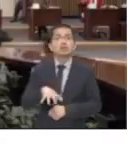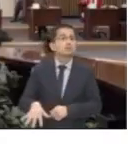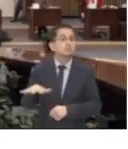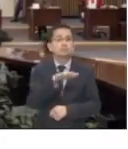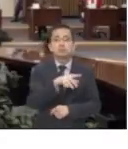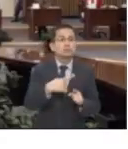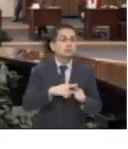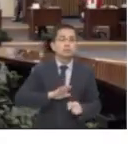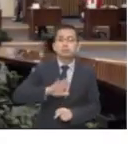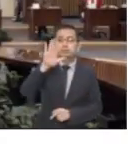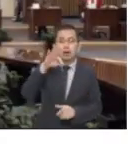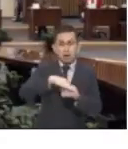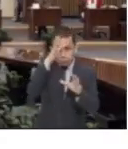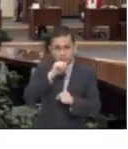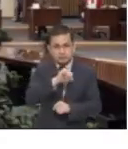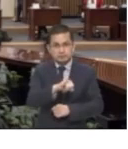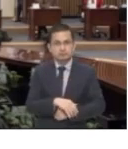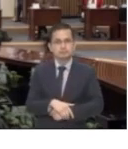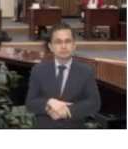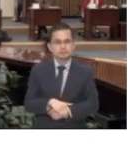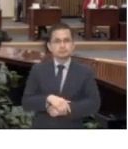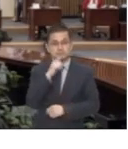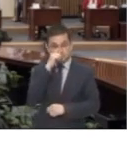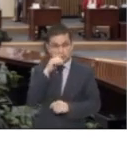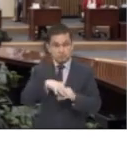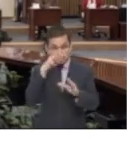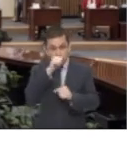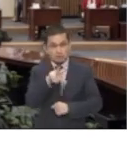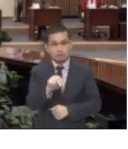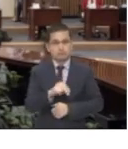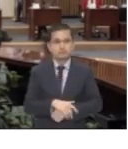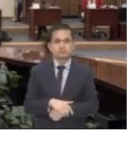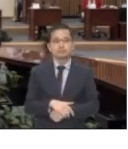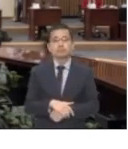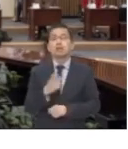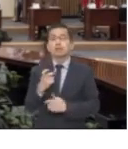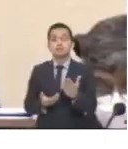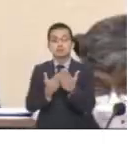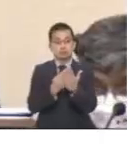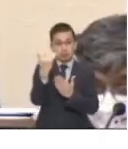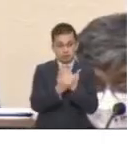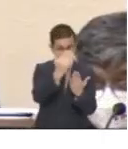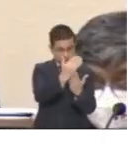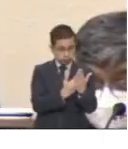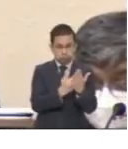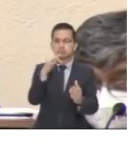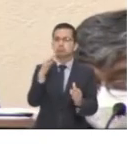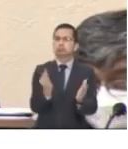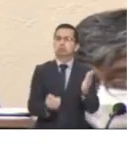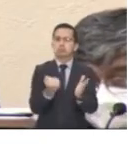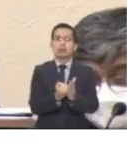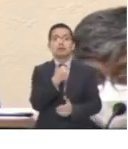apelación para que sea turnado al tribunal electoral del poder judicial de la federación y desde luego